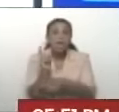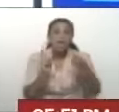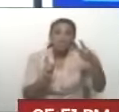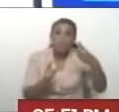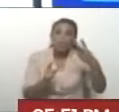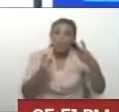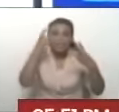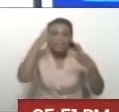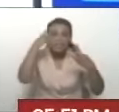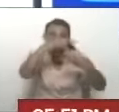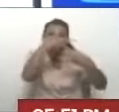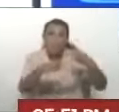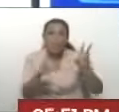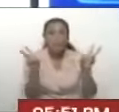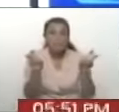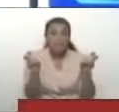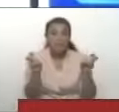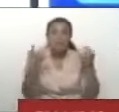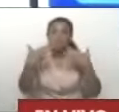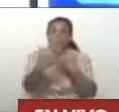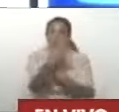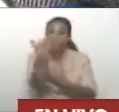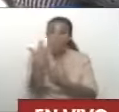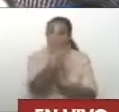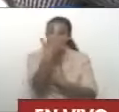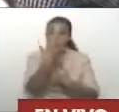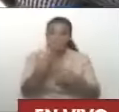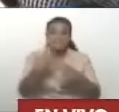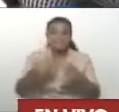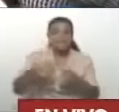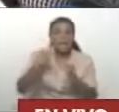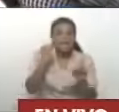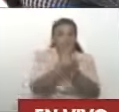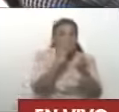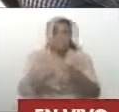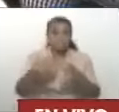2 o 3 días sobre el tema de la influencia de las redes sociales